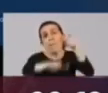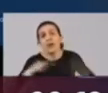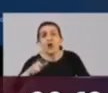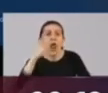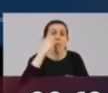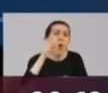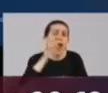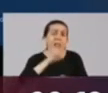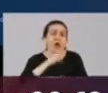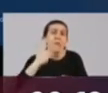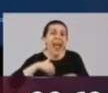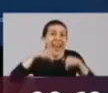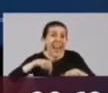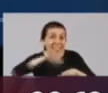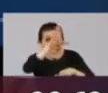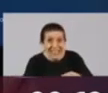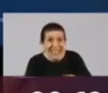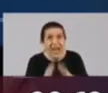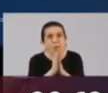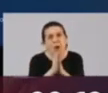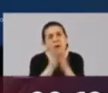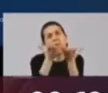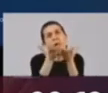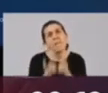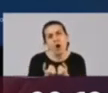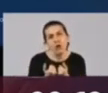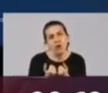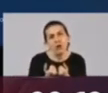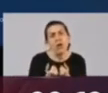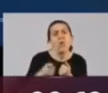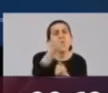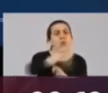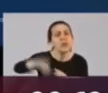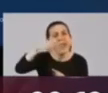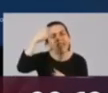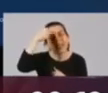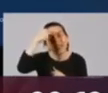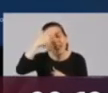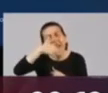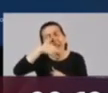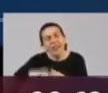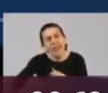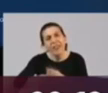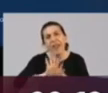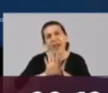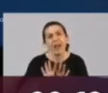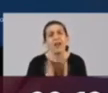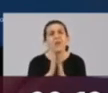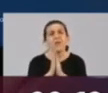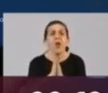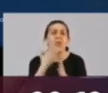argentino, a cada argentina, que nos acompañen, que entiendan que tenemos que ser